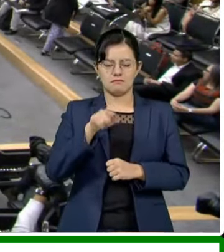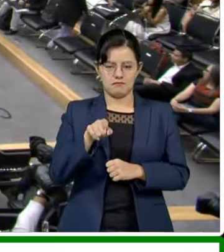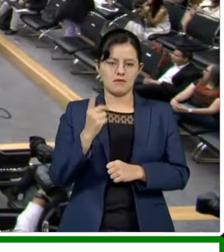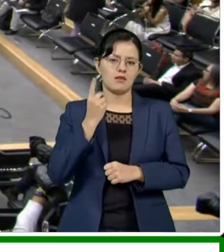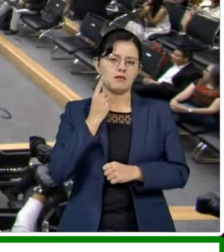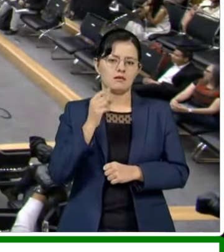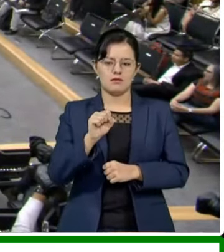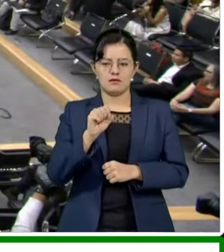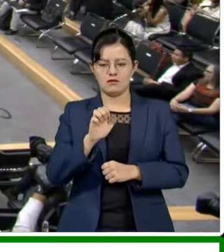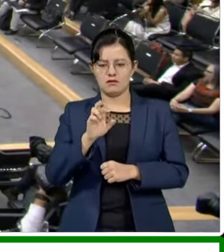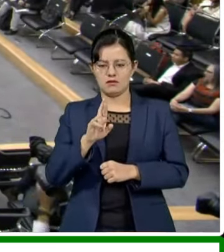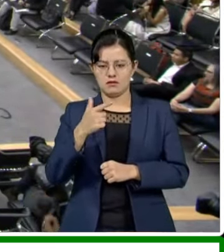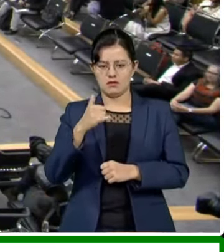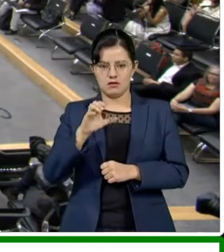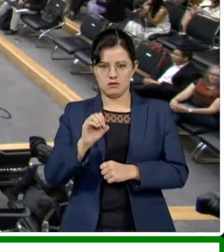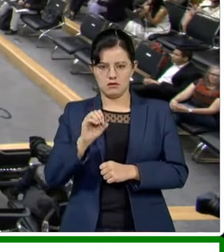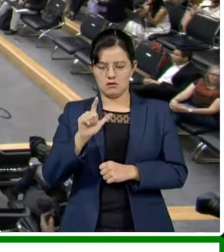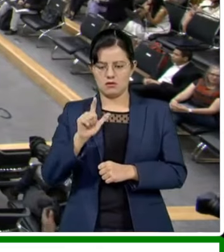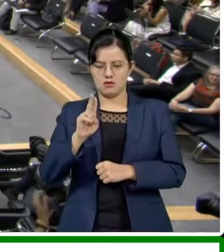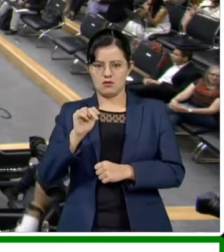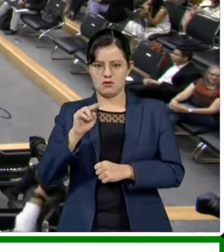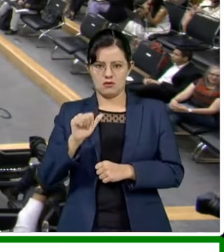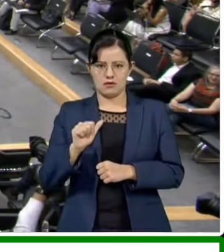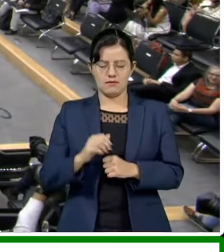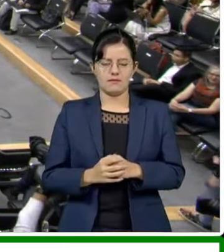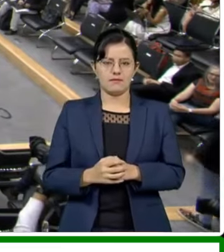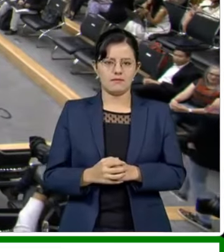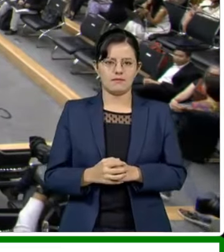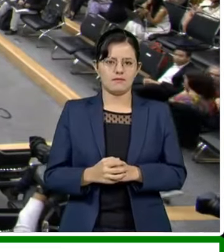el diputado Sergio Carlos Gutiérrez Luna, adelante.